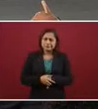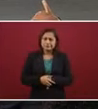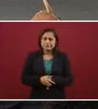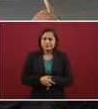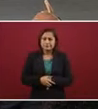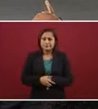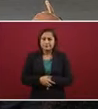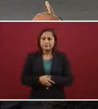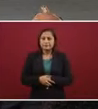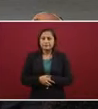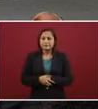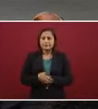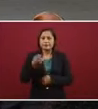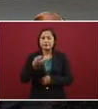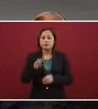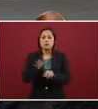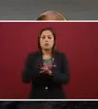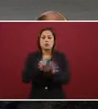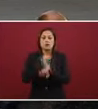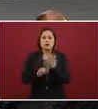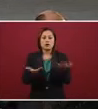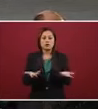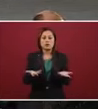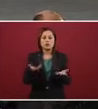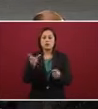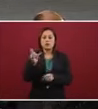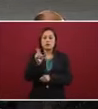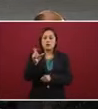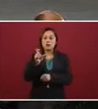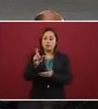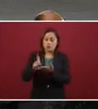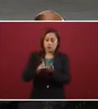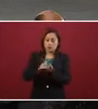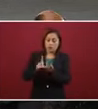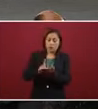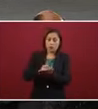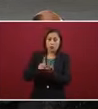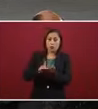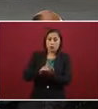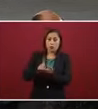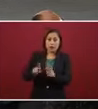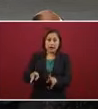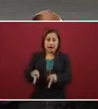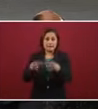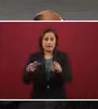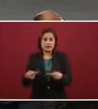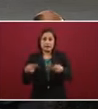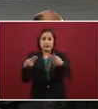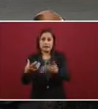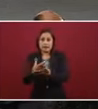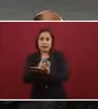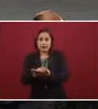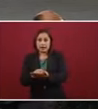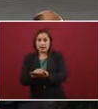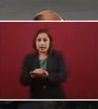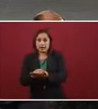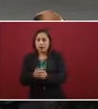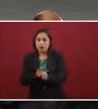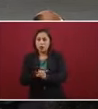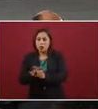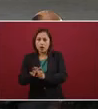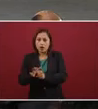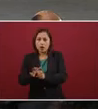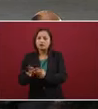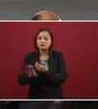el combate al consumo de la droga. Tenemos que hacer un gran esfuerzo